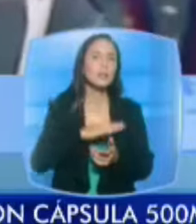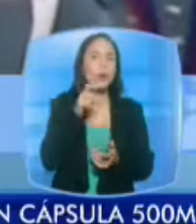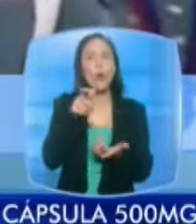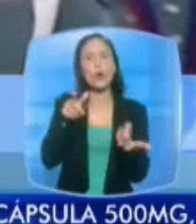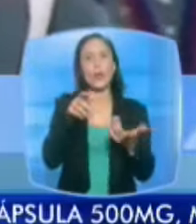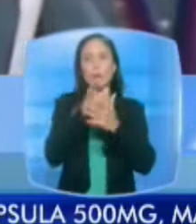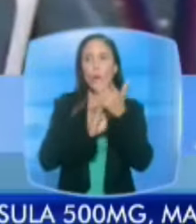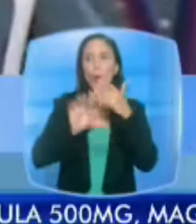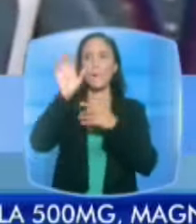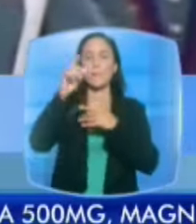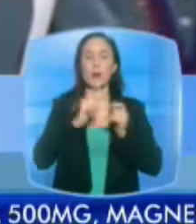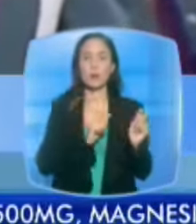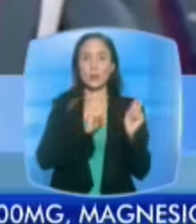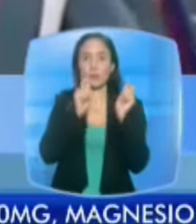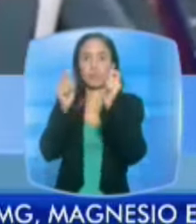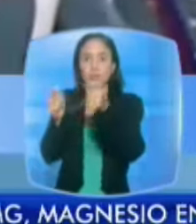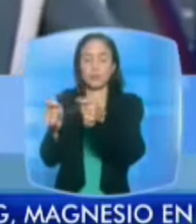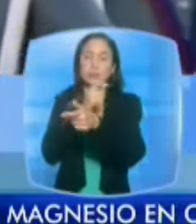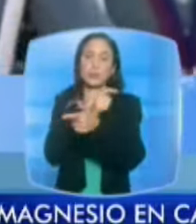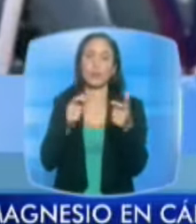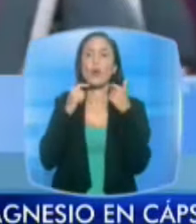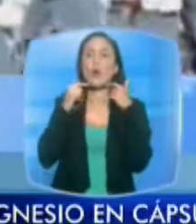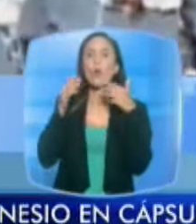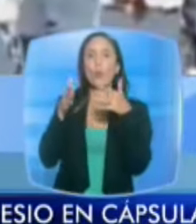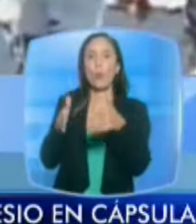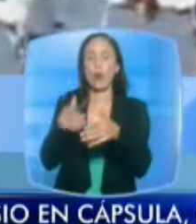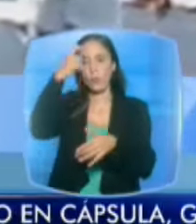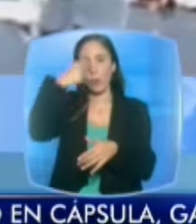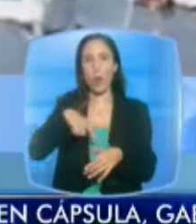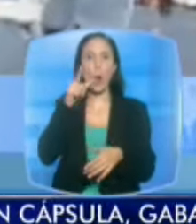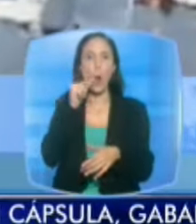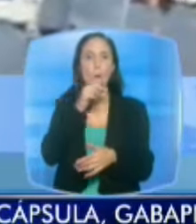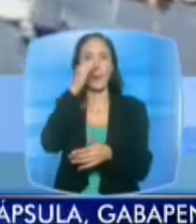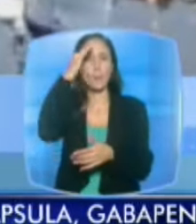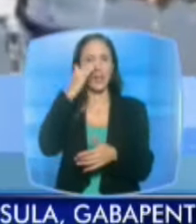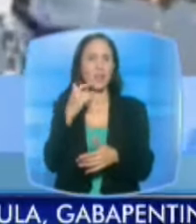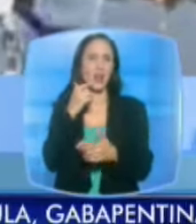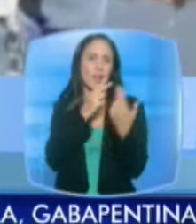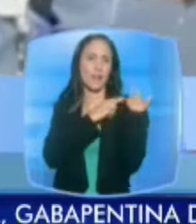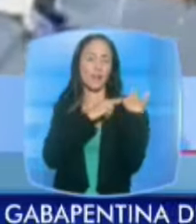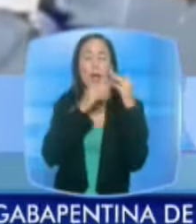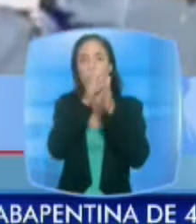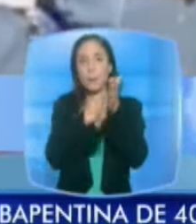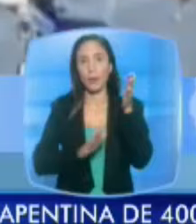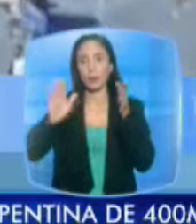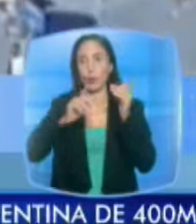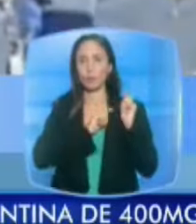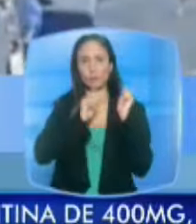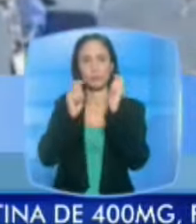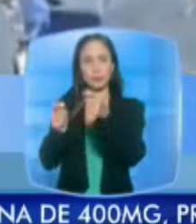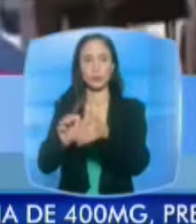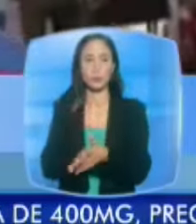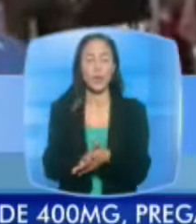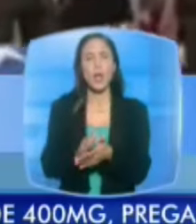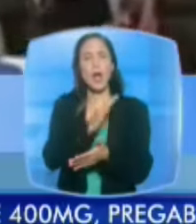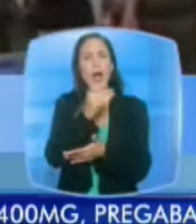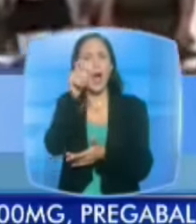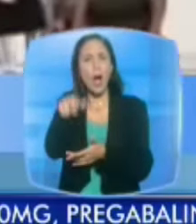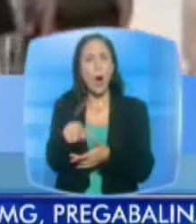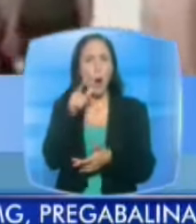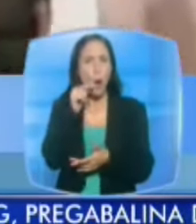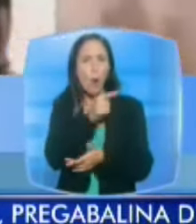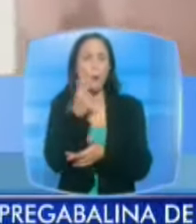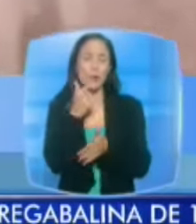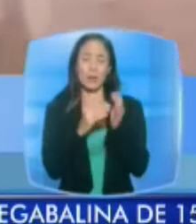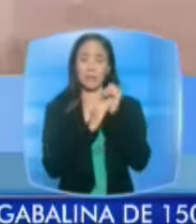para el país por el traslado de los restos del general Domingo Antonio Cifontes al Panteón Nacional. Indicó que el militar venezolano fue